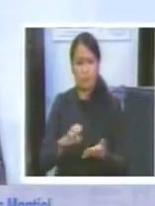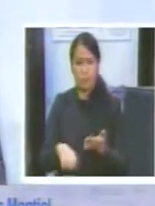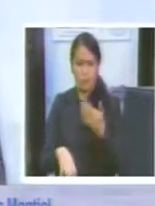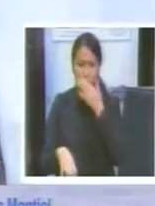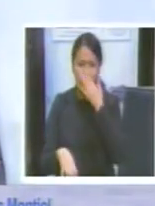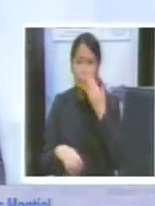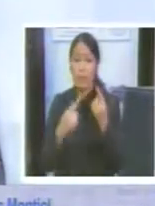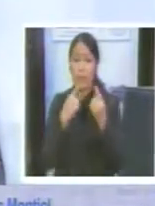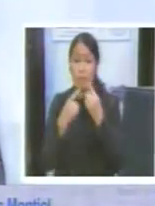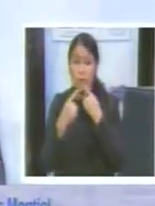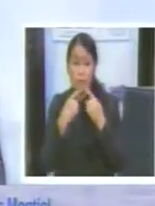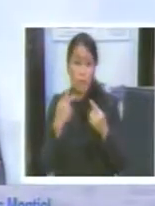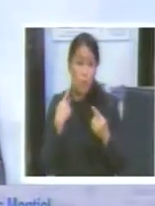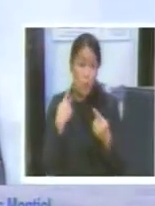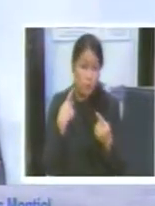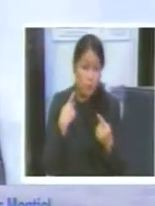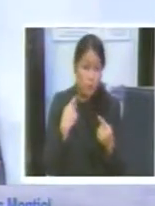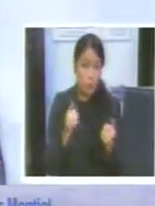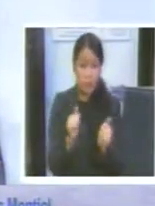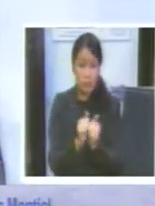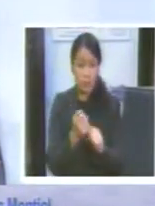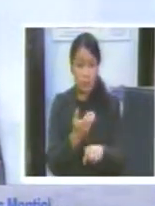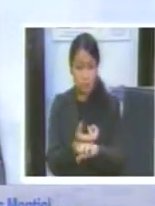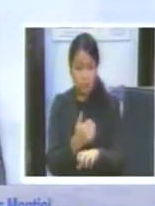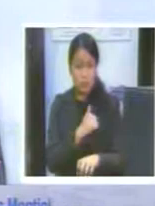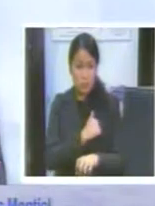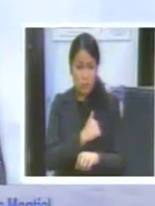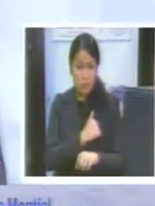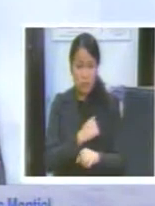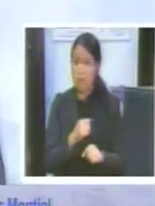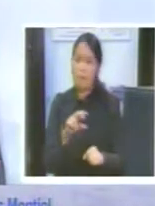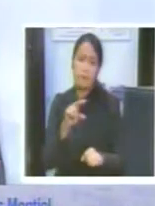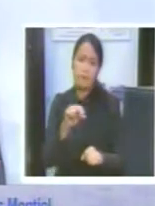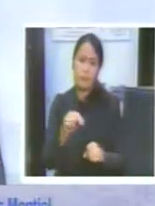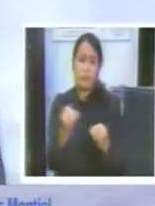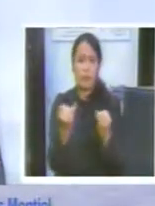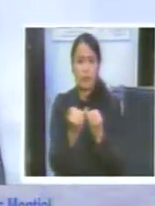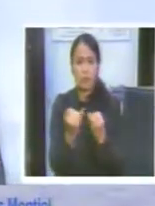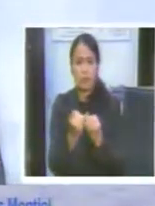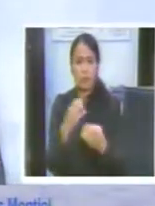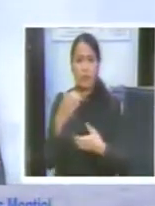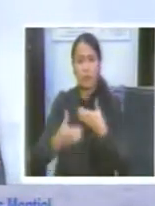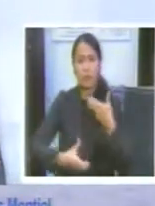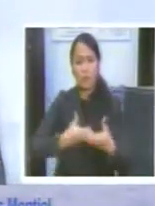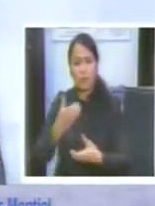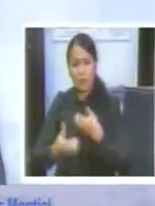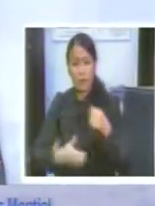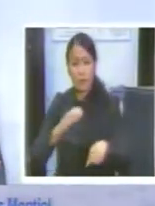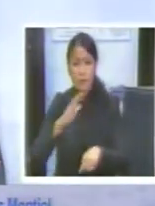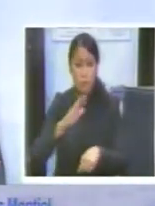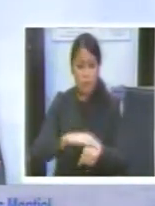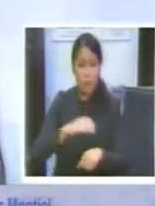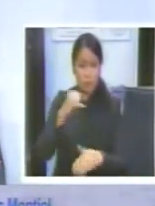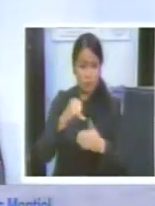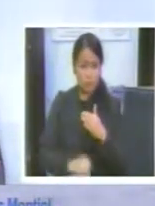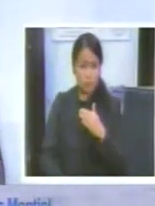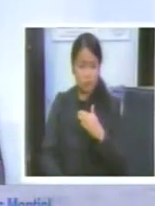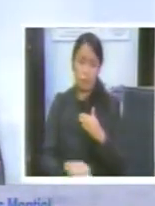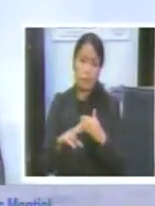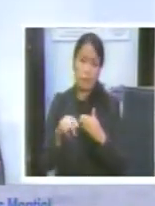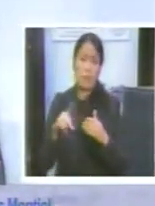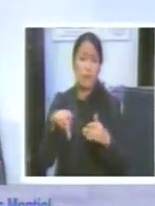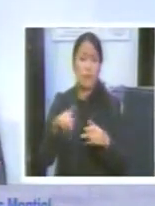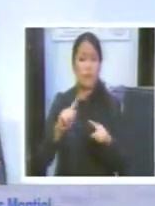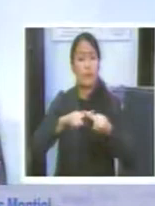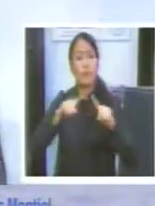en el diálogo político entre sus socios, ni en la cooperación que rebase el aspecto comercial y económico. En cambio, el